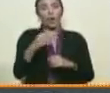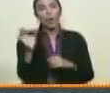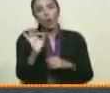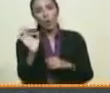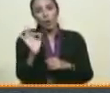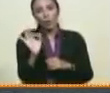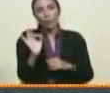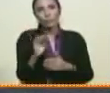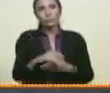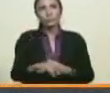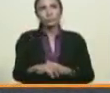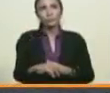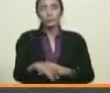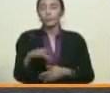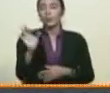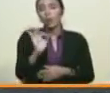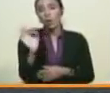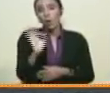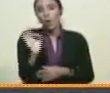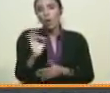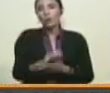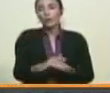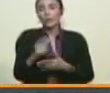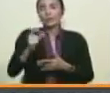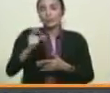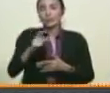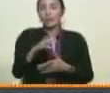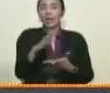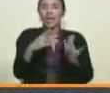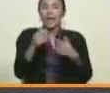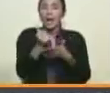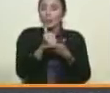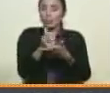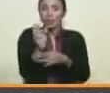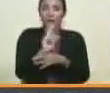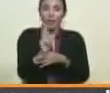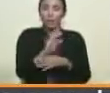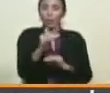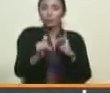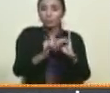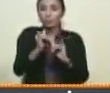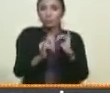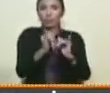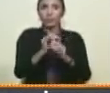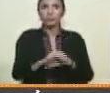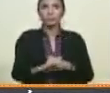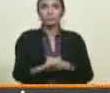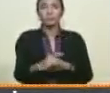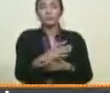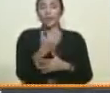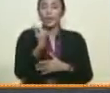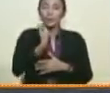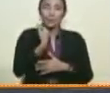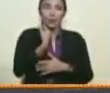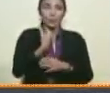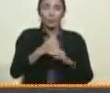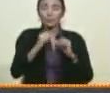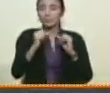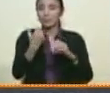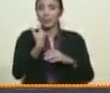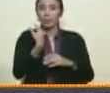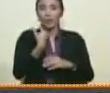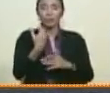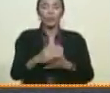atención especial soporte vital sin sobra la vital de suma importancia son generalmente pacientes que están gravemente enfermos contamos con